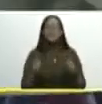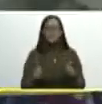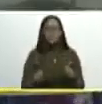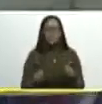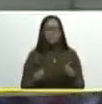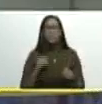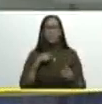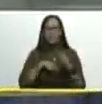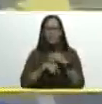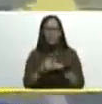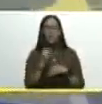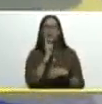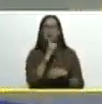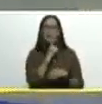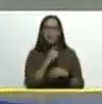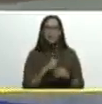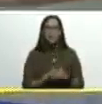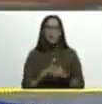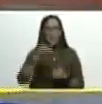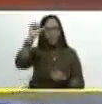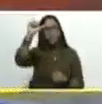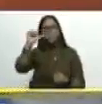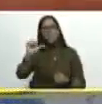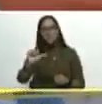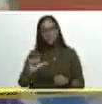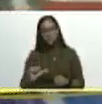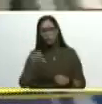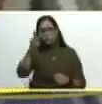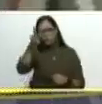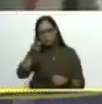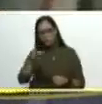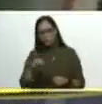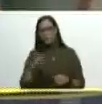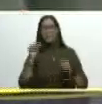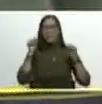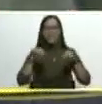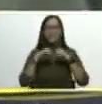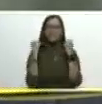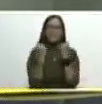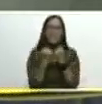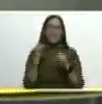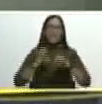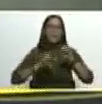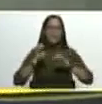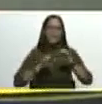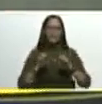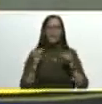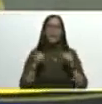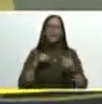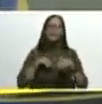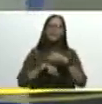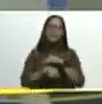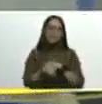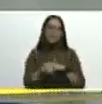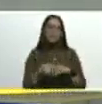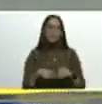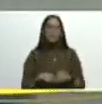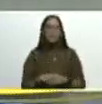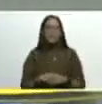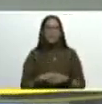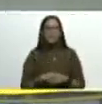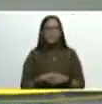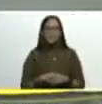Estamos entrando a lo que llamamos la observación de esta sala de emergencia. Aquí estamos entrando en